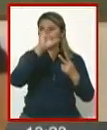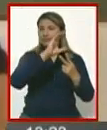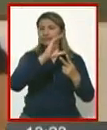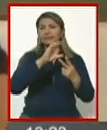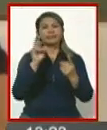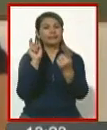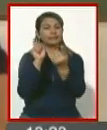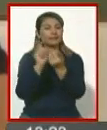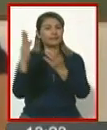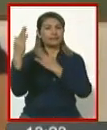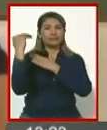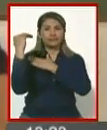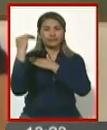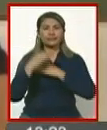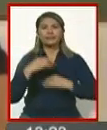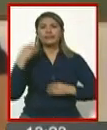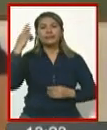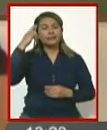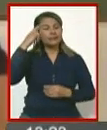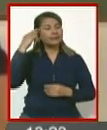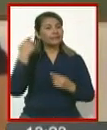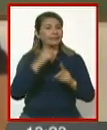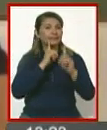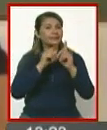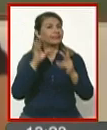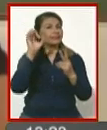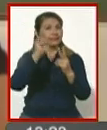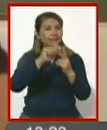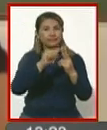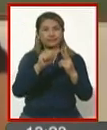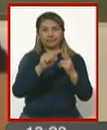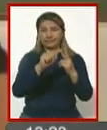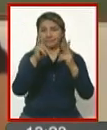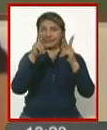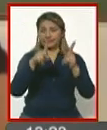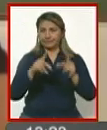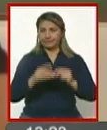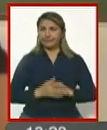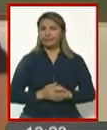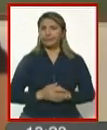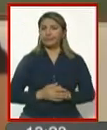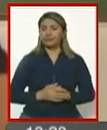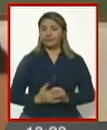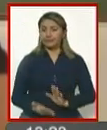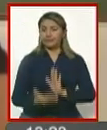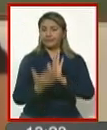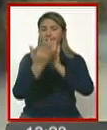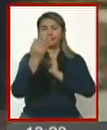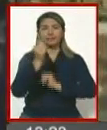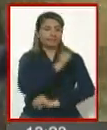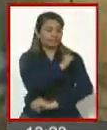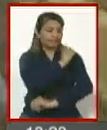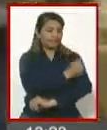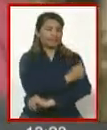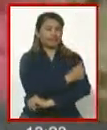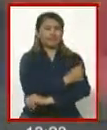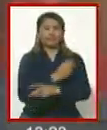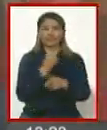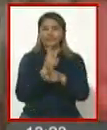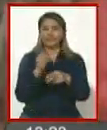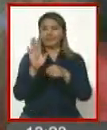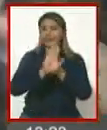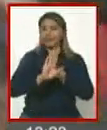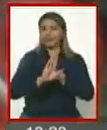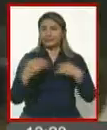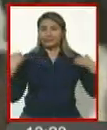fueron localizados en Santa Cruz. Por eso es que se dio cumplimiento a esa orden de aprehensión y van a ser sometidos ante la autoridad que corresponde. Con fuerte resguardo